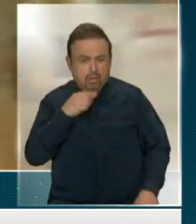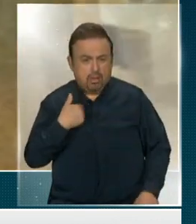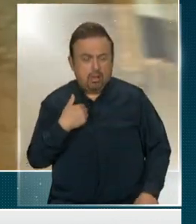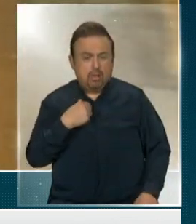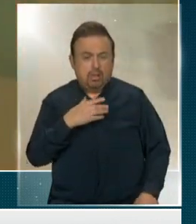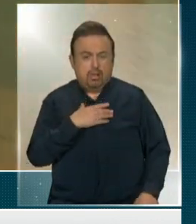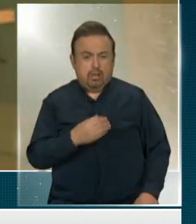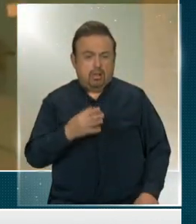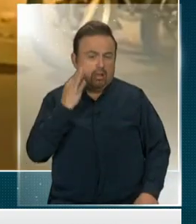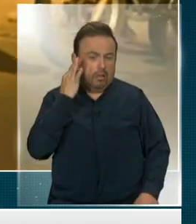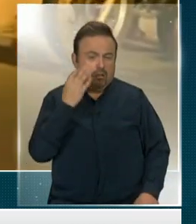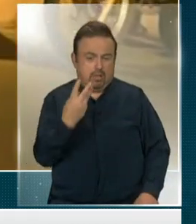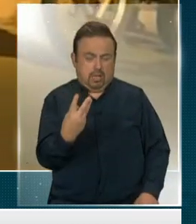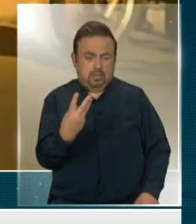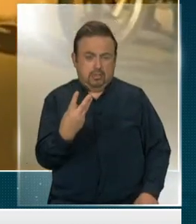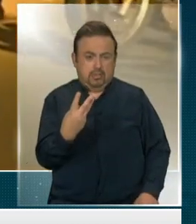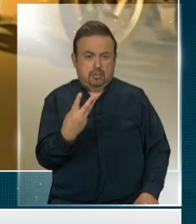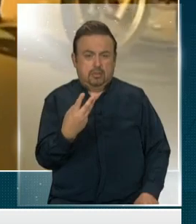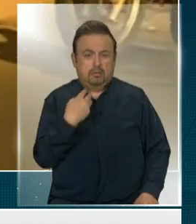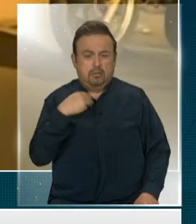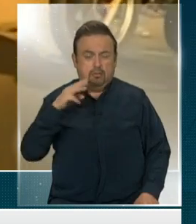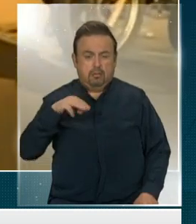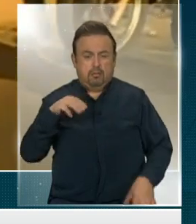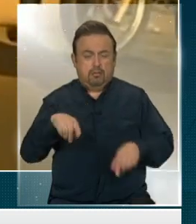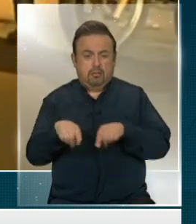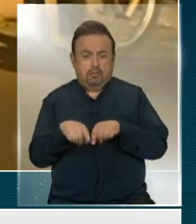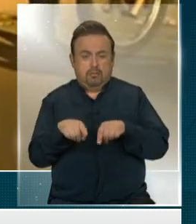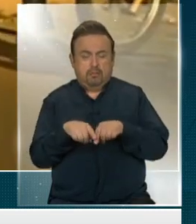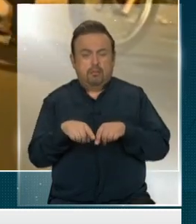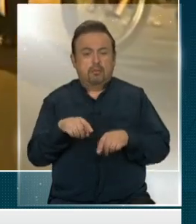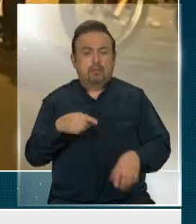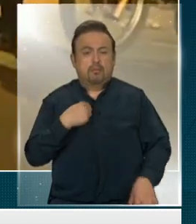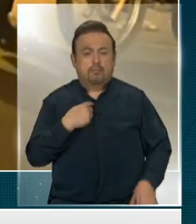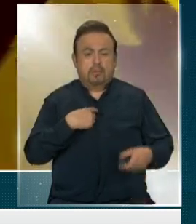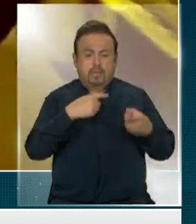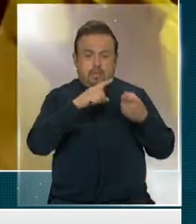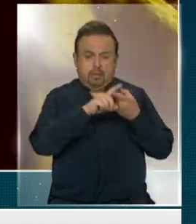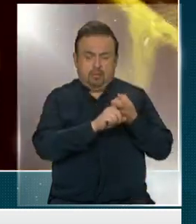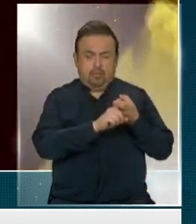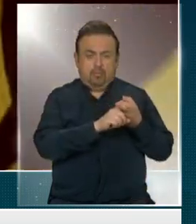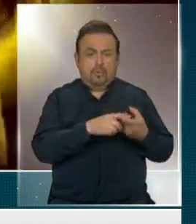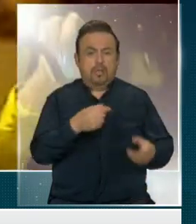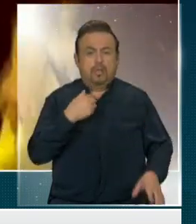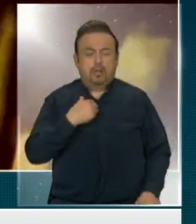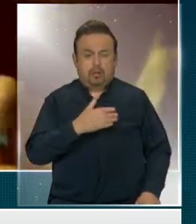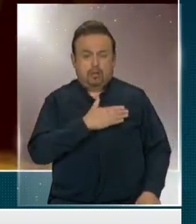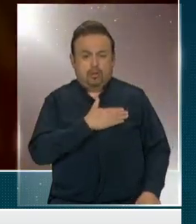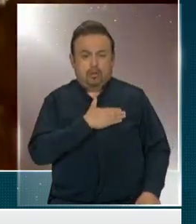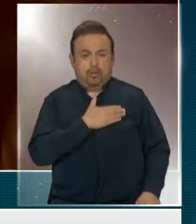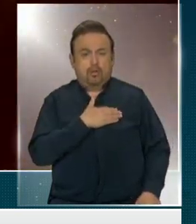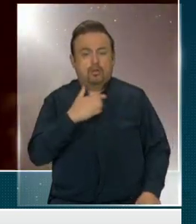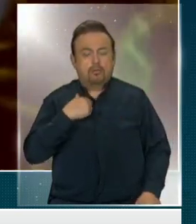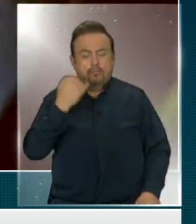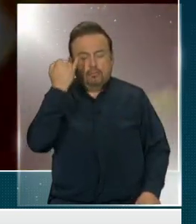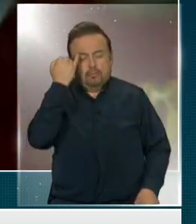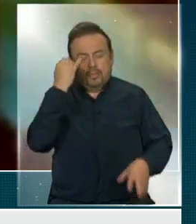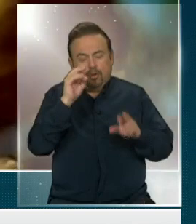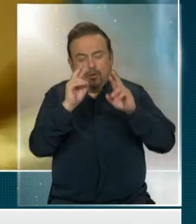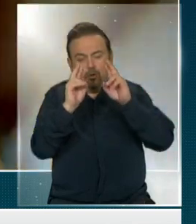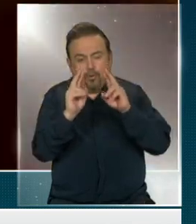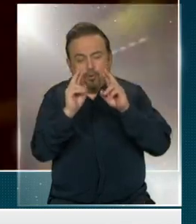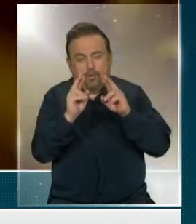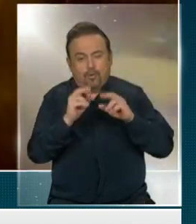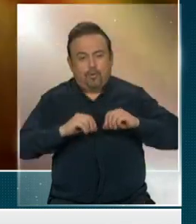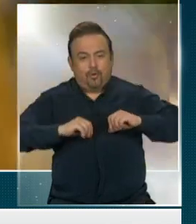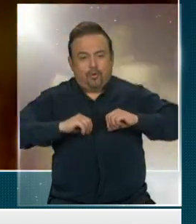Tengo 3 hijas, mi madre, mis hermanos, mi esposa. En mi corazón laten los ideales de